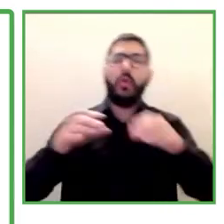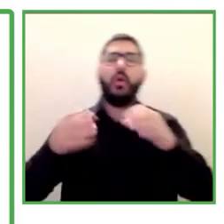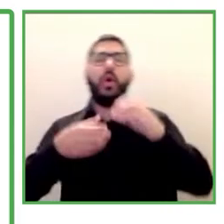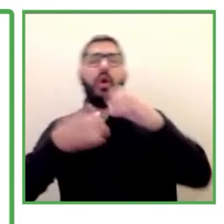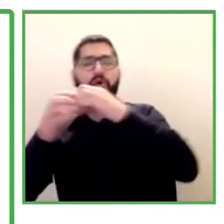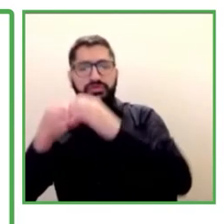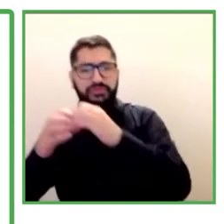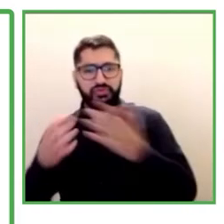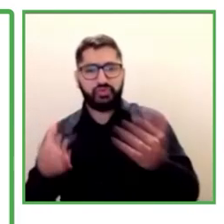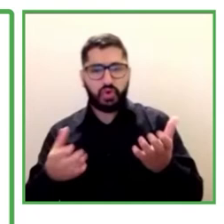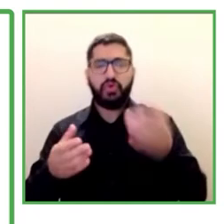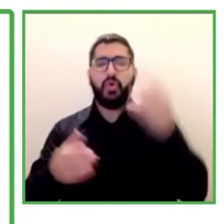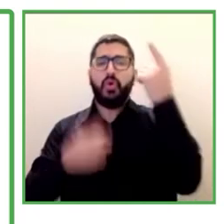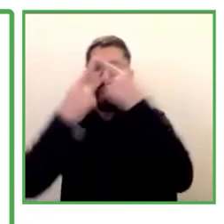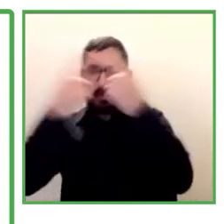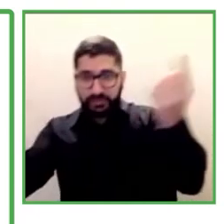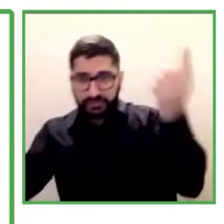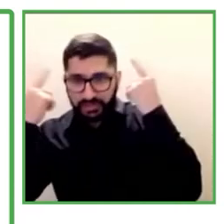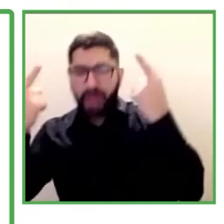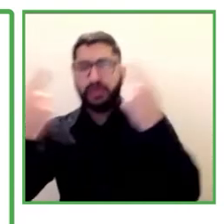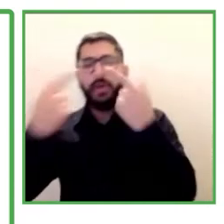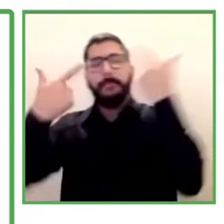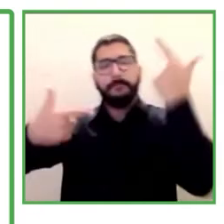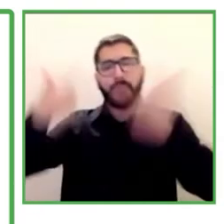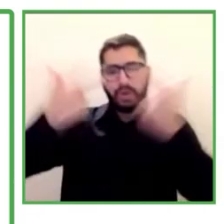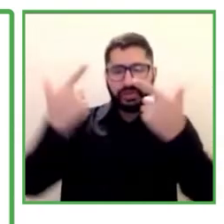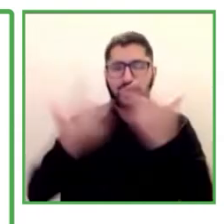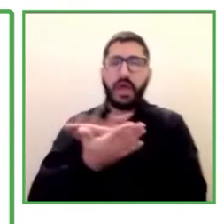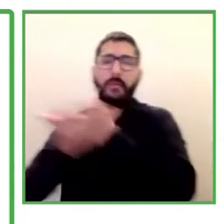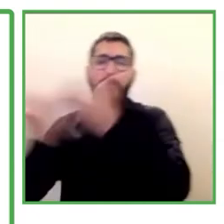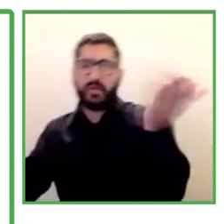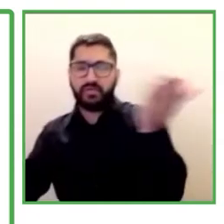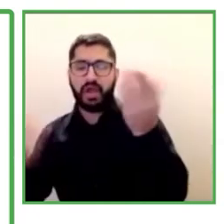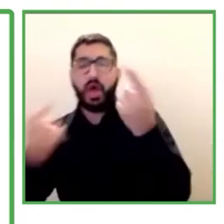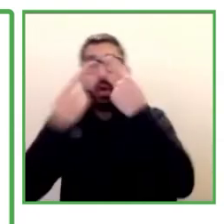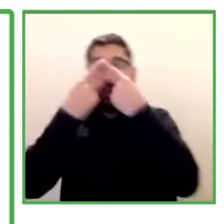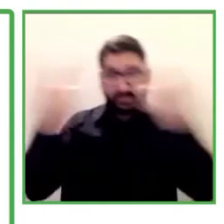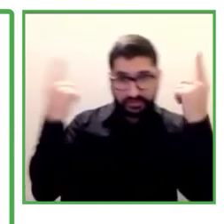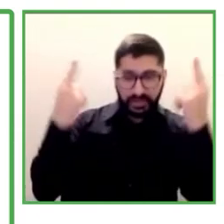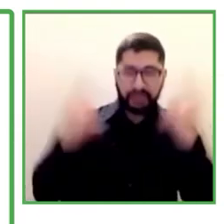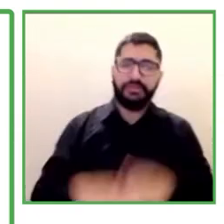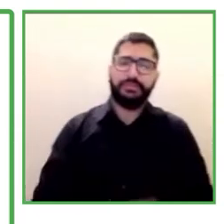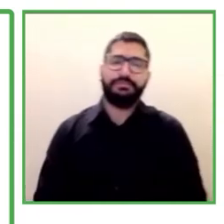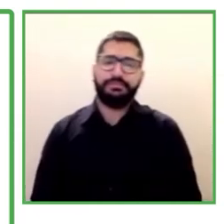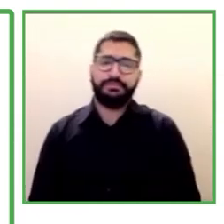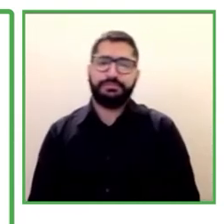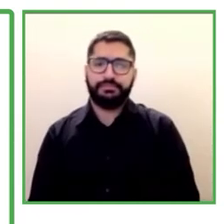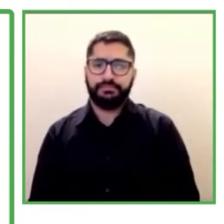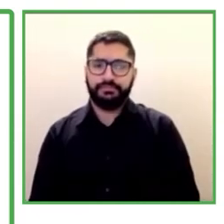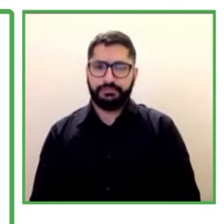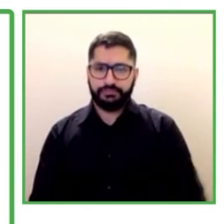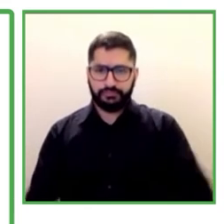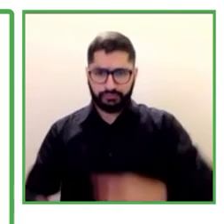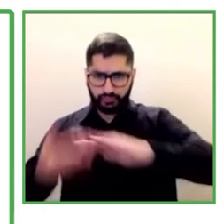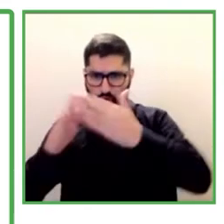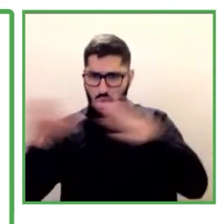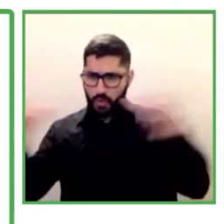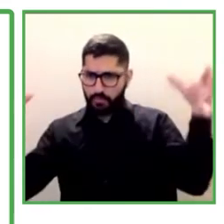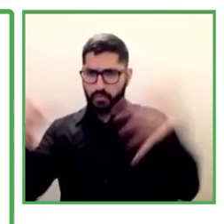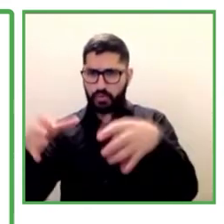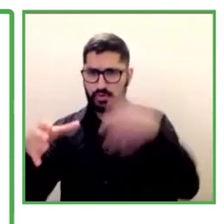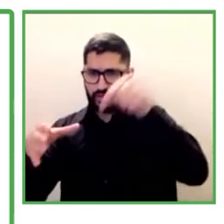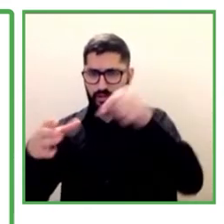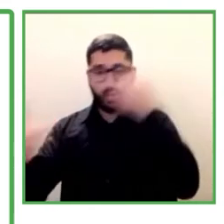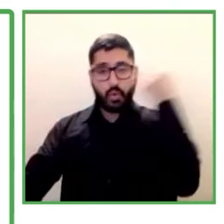comunitarias. En cuanto a los alcances, quiero comentarles que el impacto de la contratación en nuestro programa de